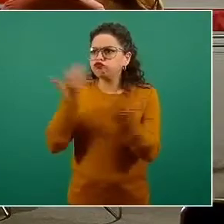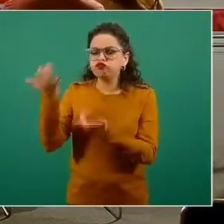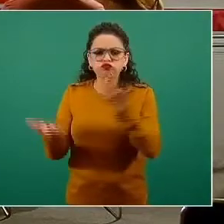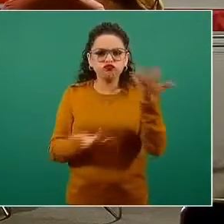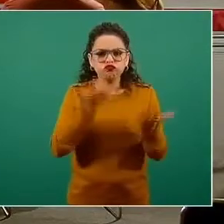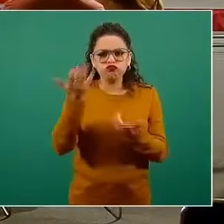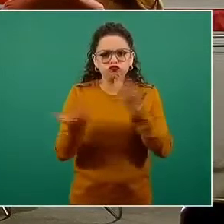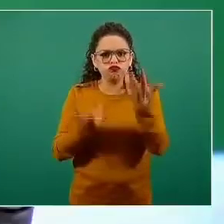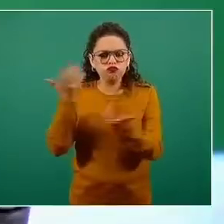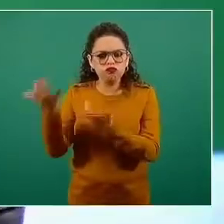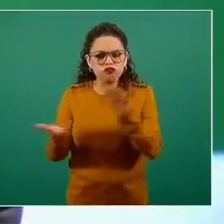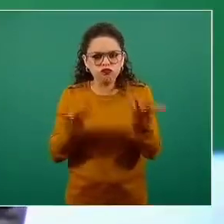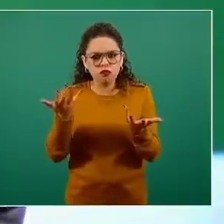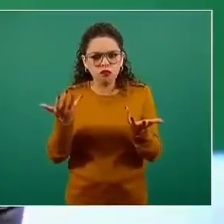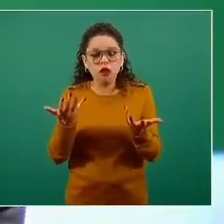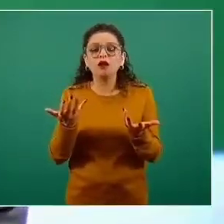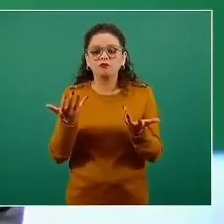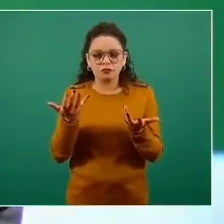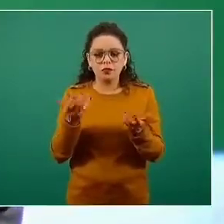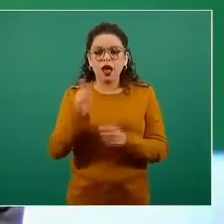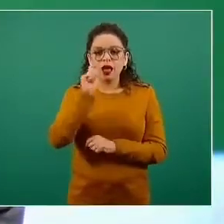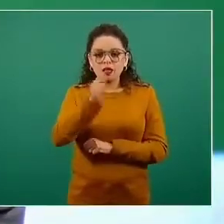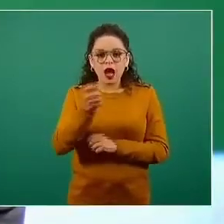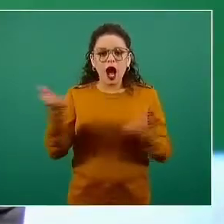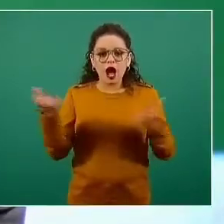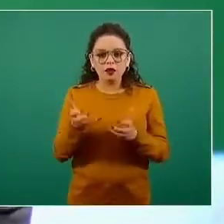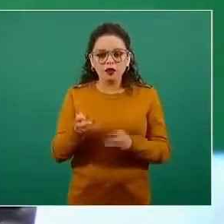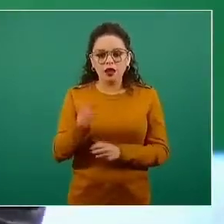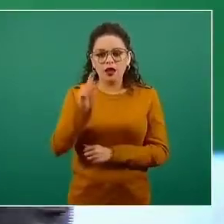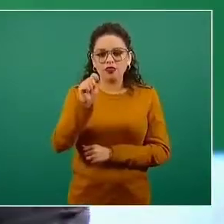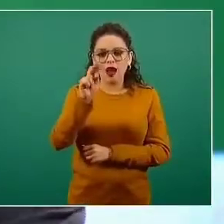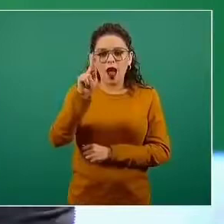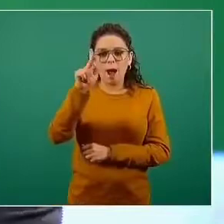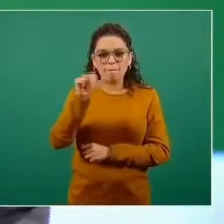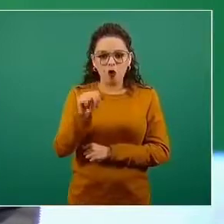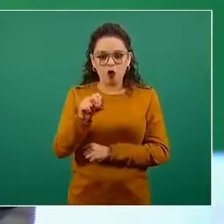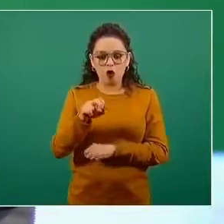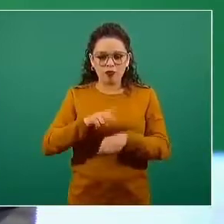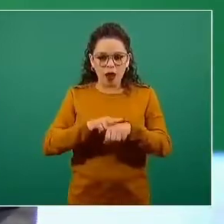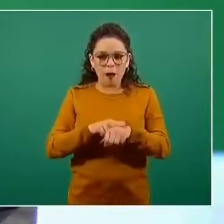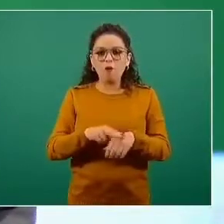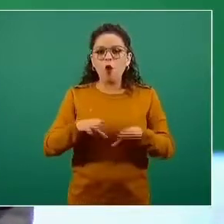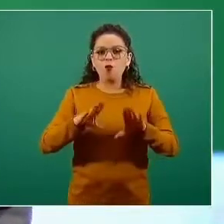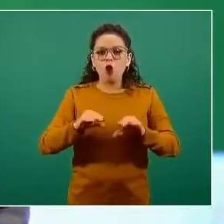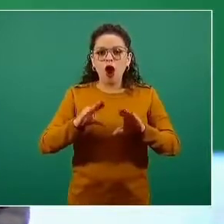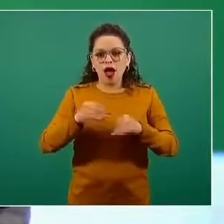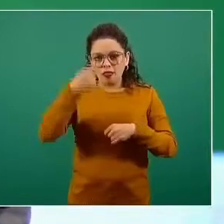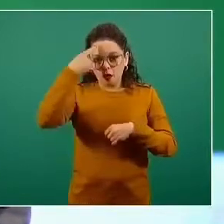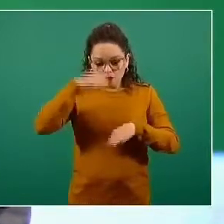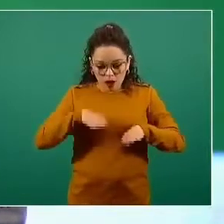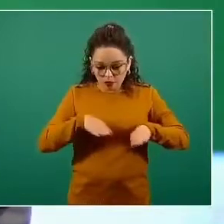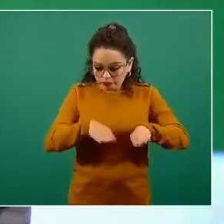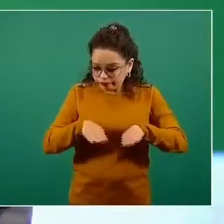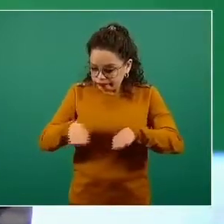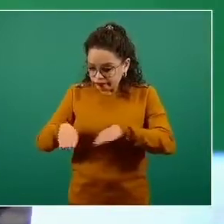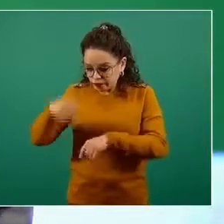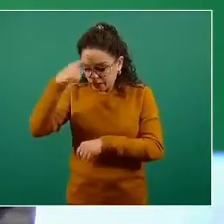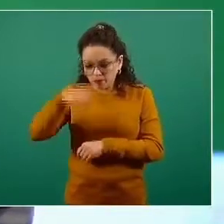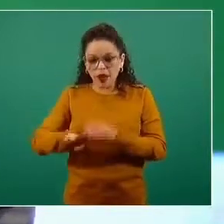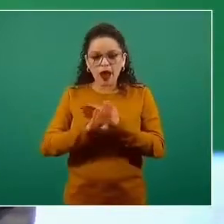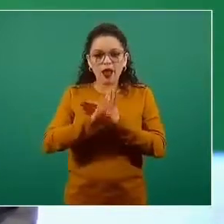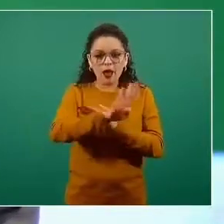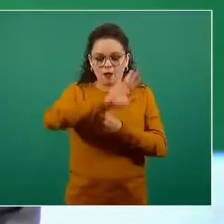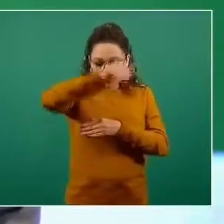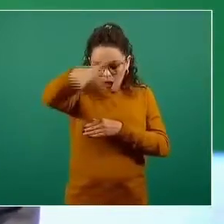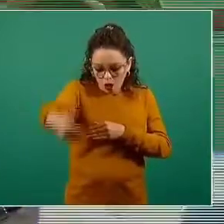es poner trapos mojados en la puerta de la casa para evitar que se vaya a meter el incendio a la casa.